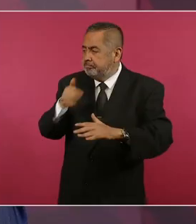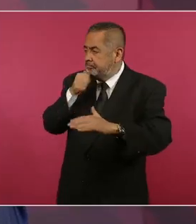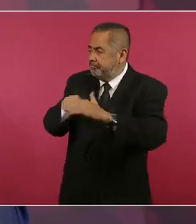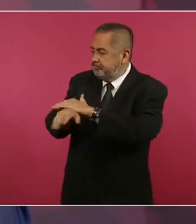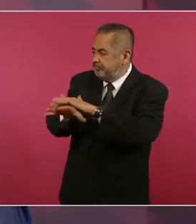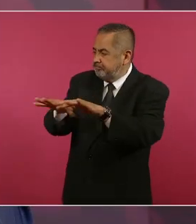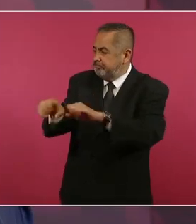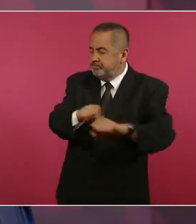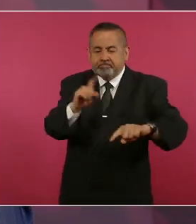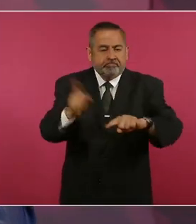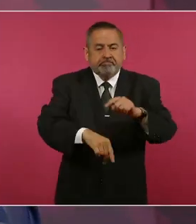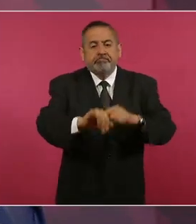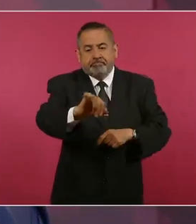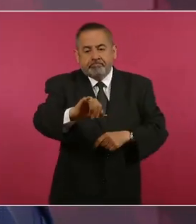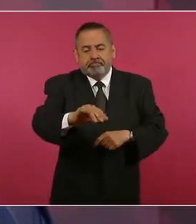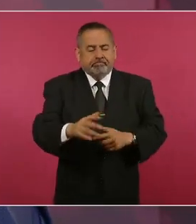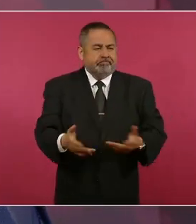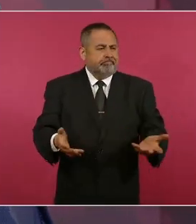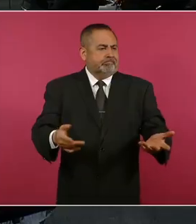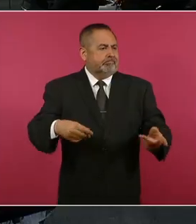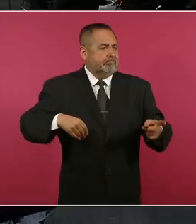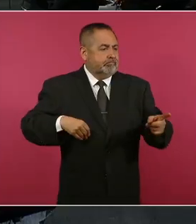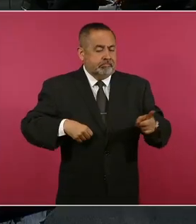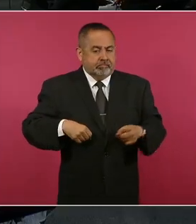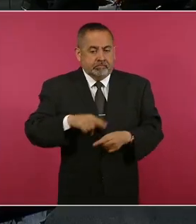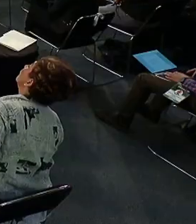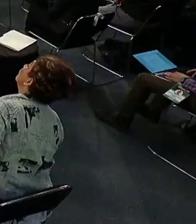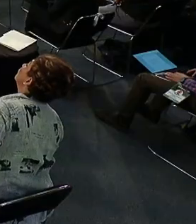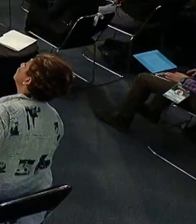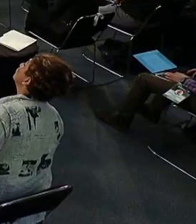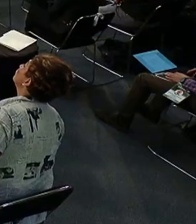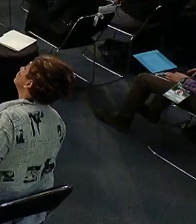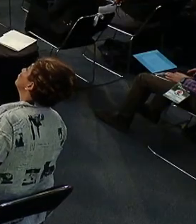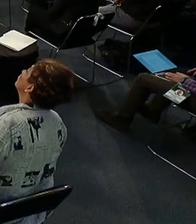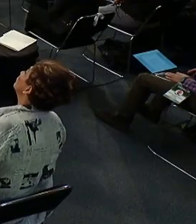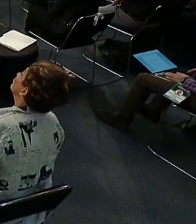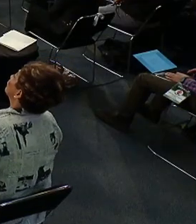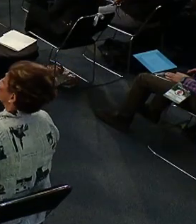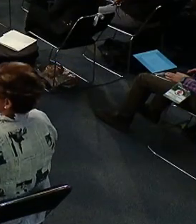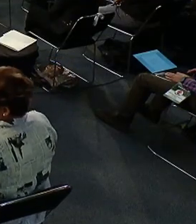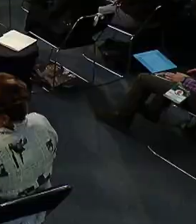jóvenes, porque después, como testigos protegidos,